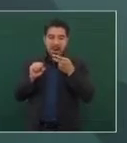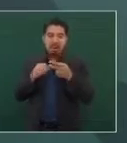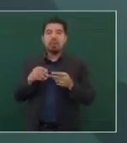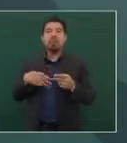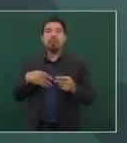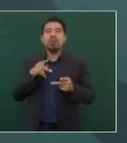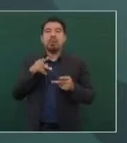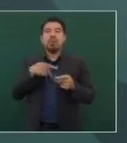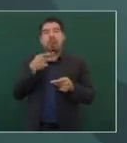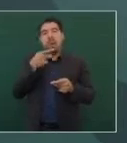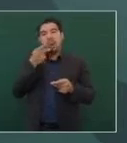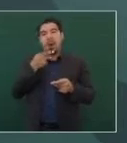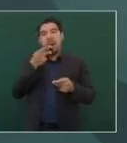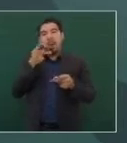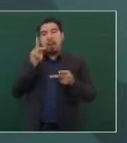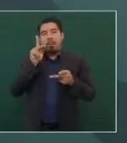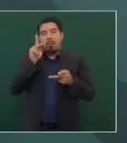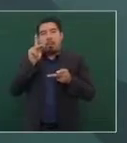corrido,